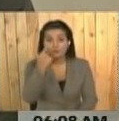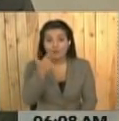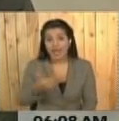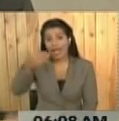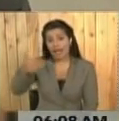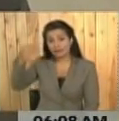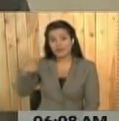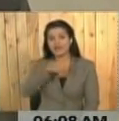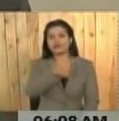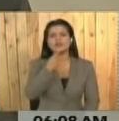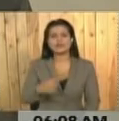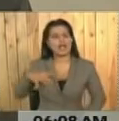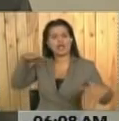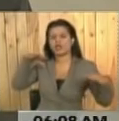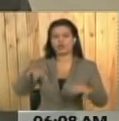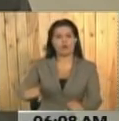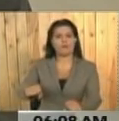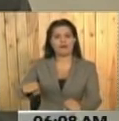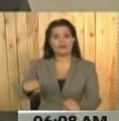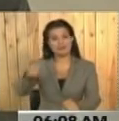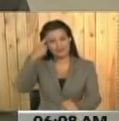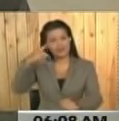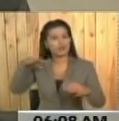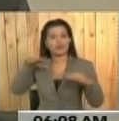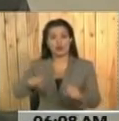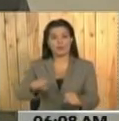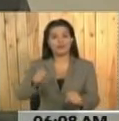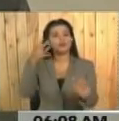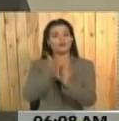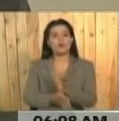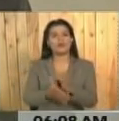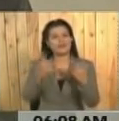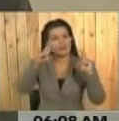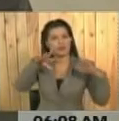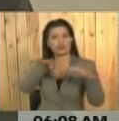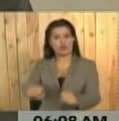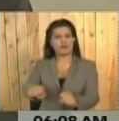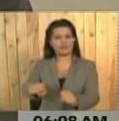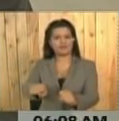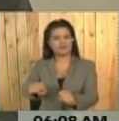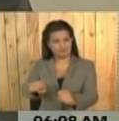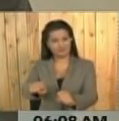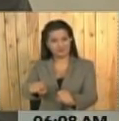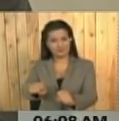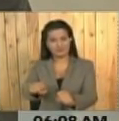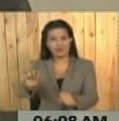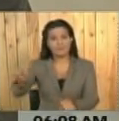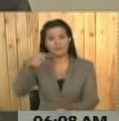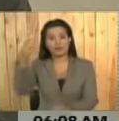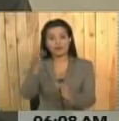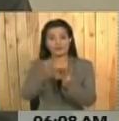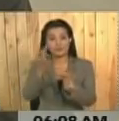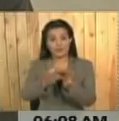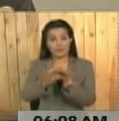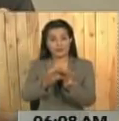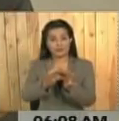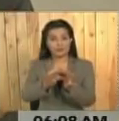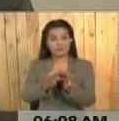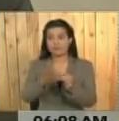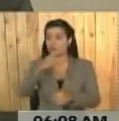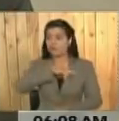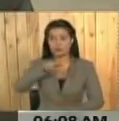ellos llamaron la toma con las connotaciones de lo que significa la palabra toma eh del primero de septiembre nos